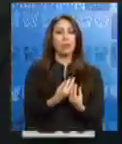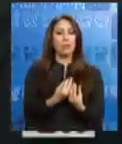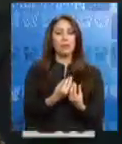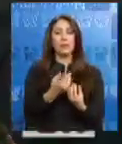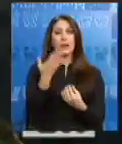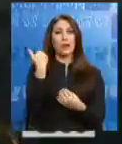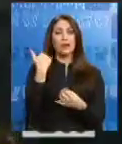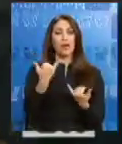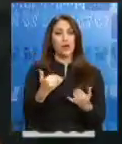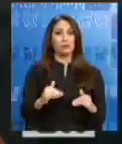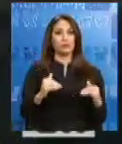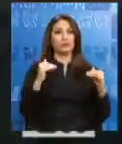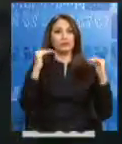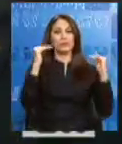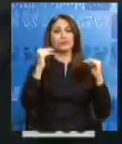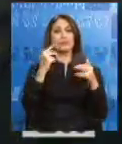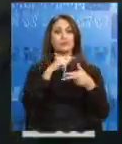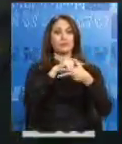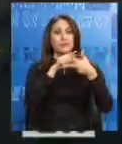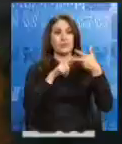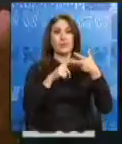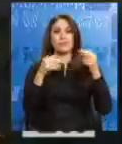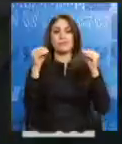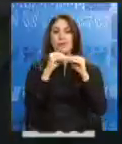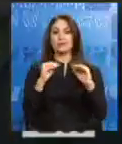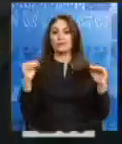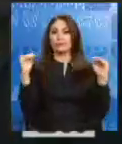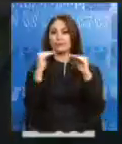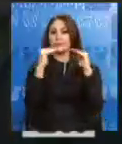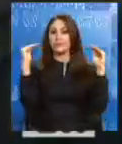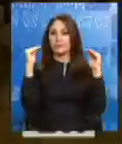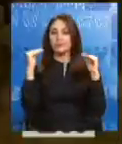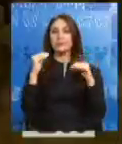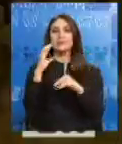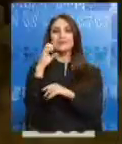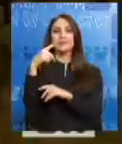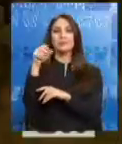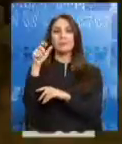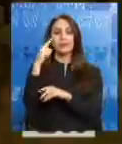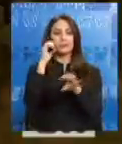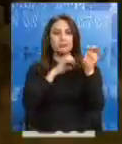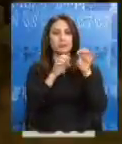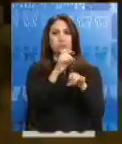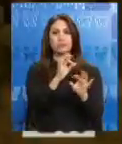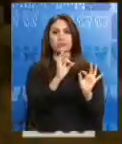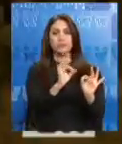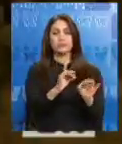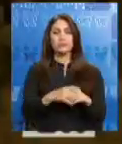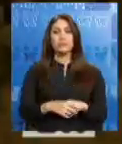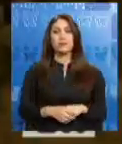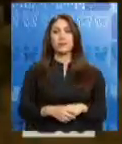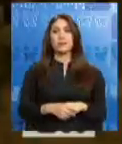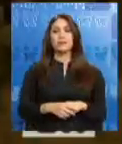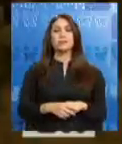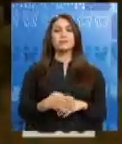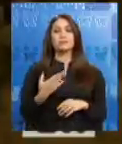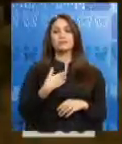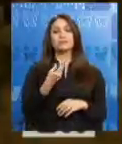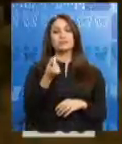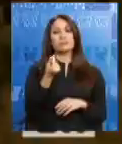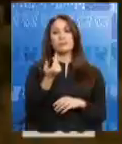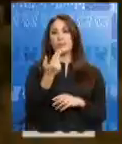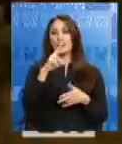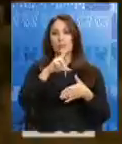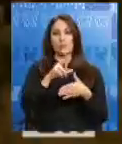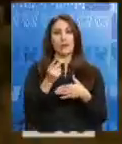países, uno de los tres países más equitativos de la región, de acuerdo a la CEPAL. Tenemos un coeficiente de endeudamiento cercano al promedio de